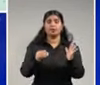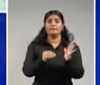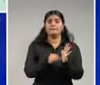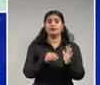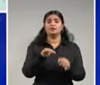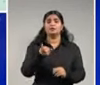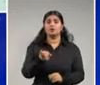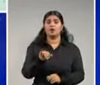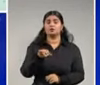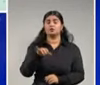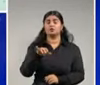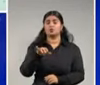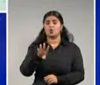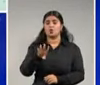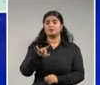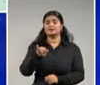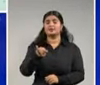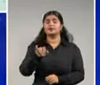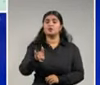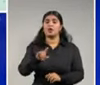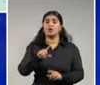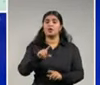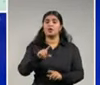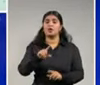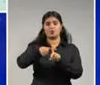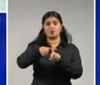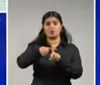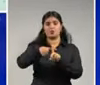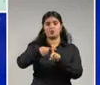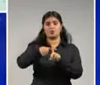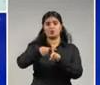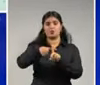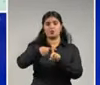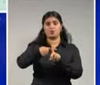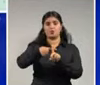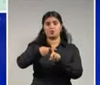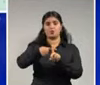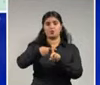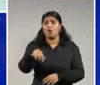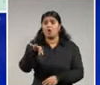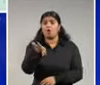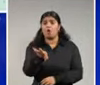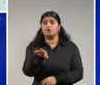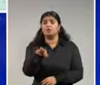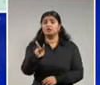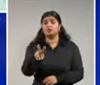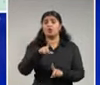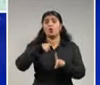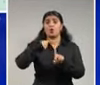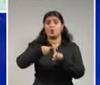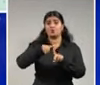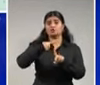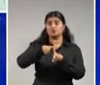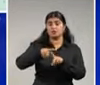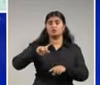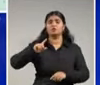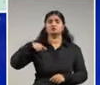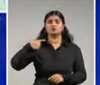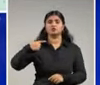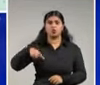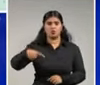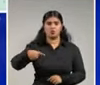1.469 casos, con un promedio de 82 casos por día. Esto estamos